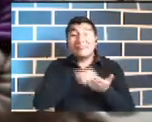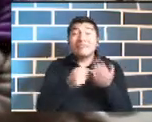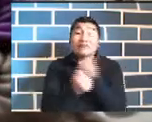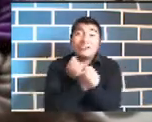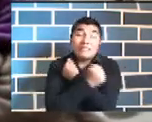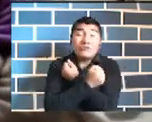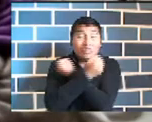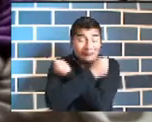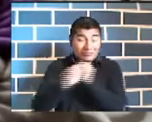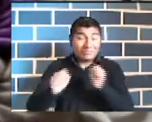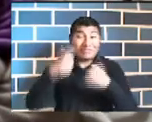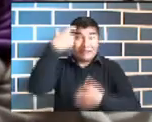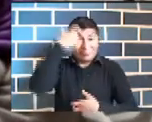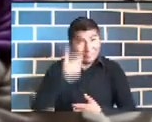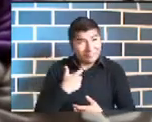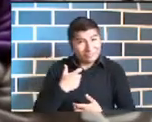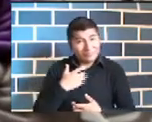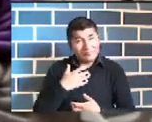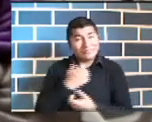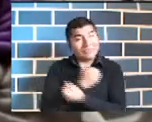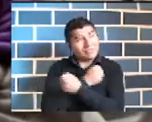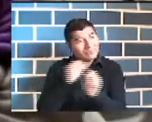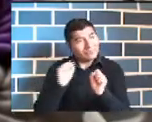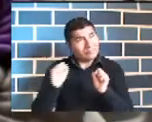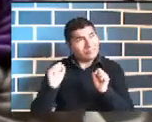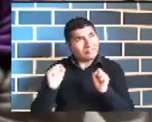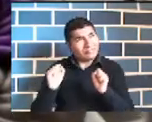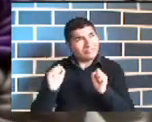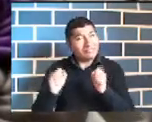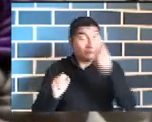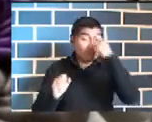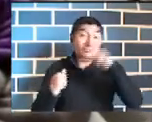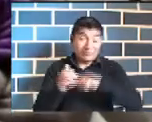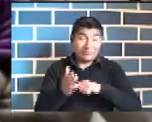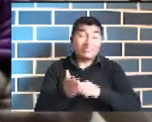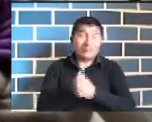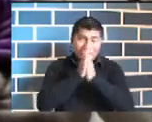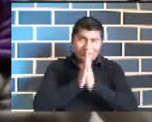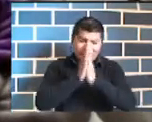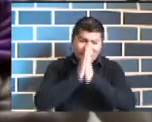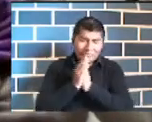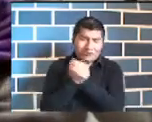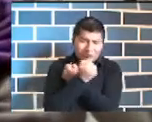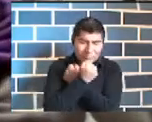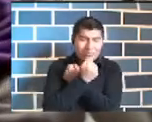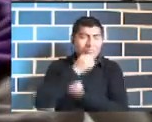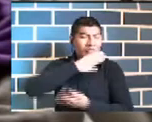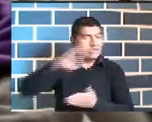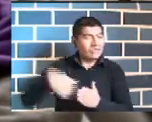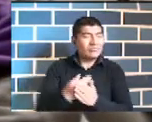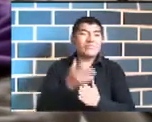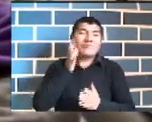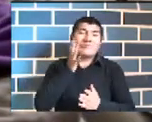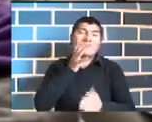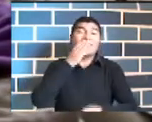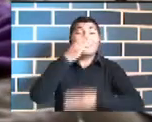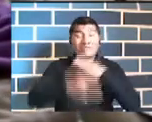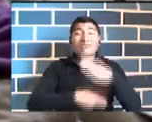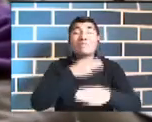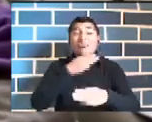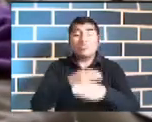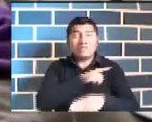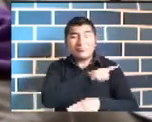nos salva y que salva. Por eso estamos rezando por amor por todas las madres del mundo, para que